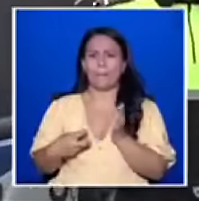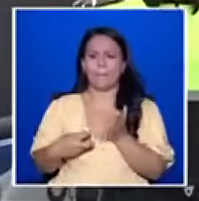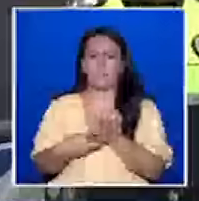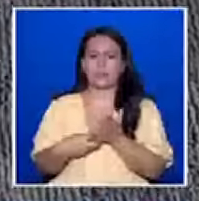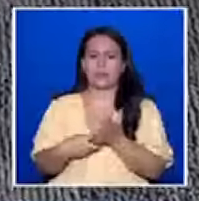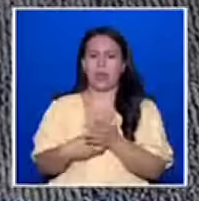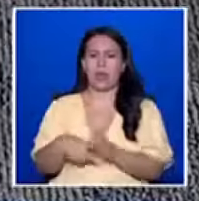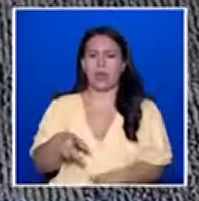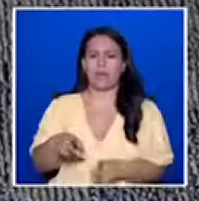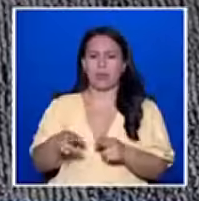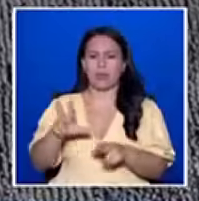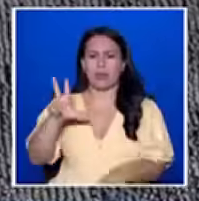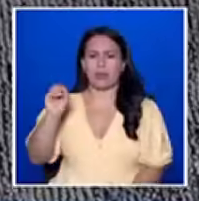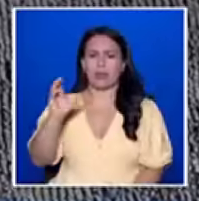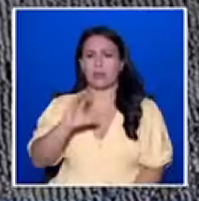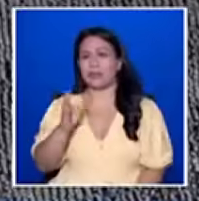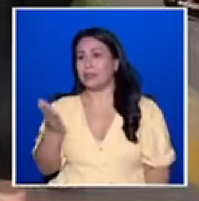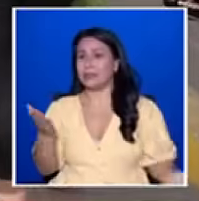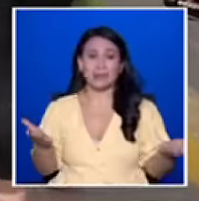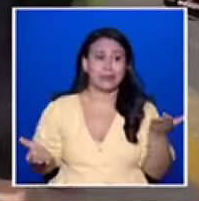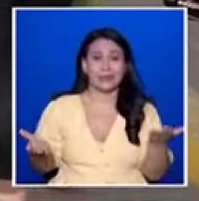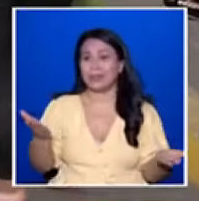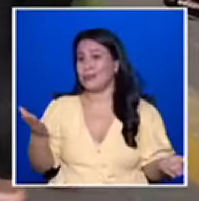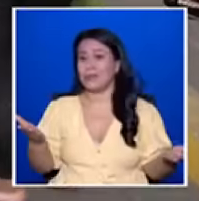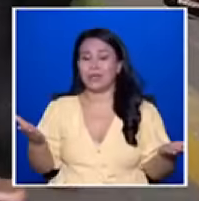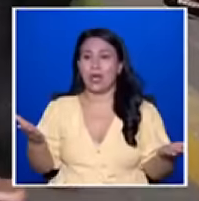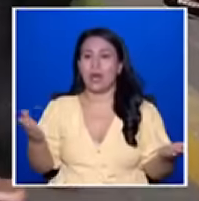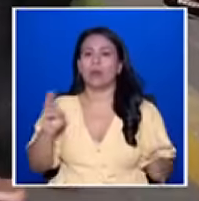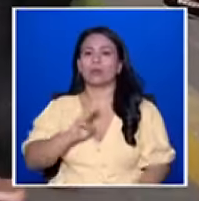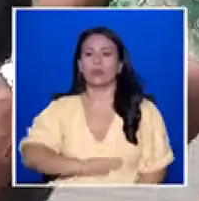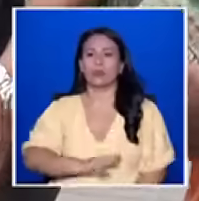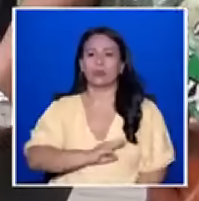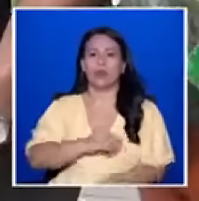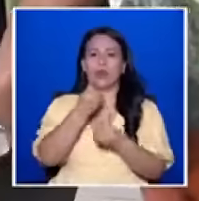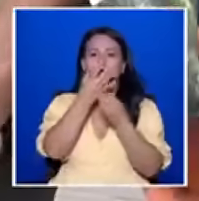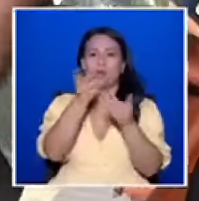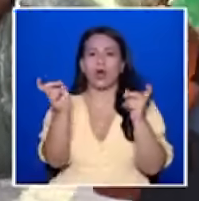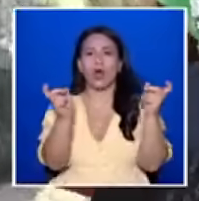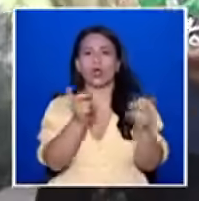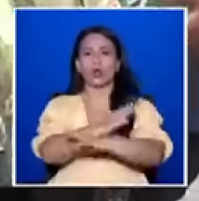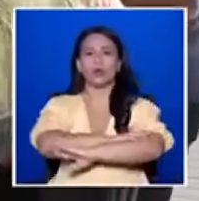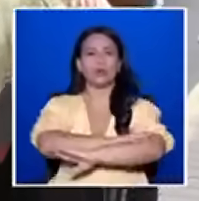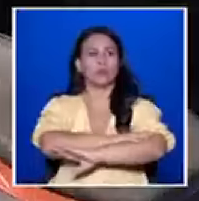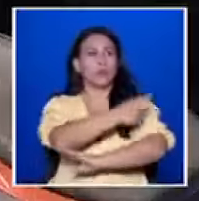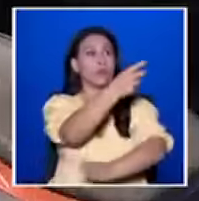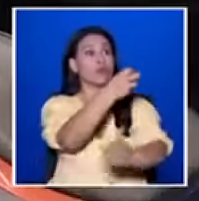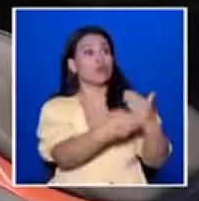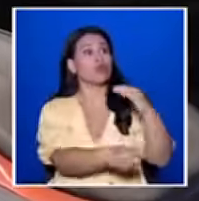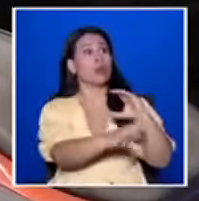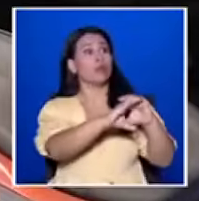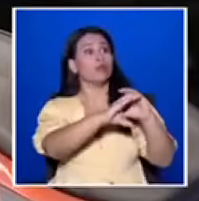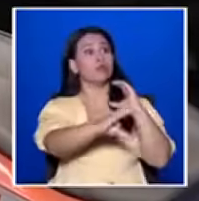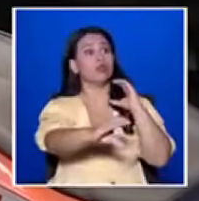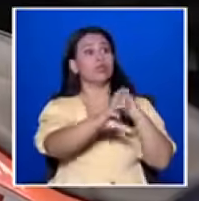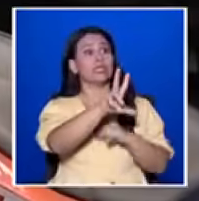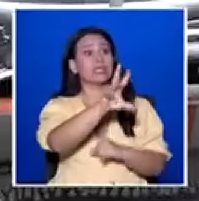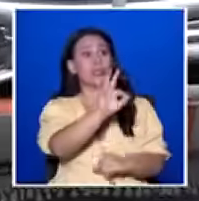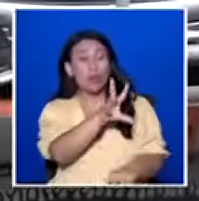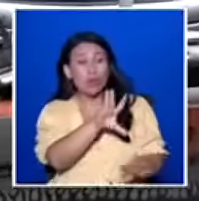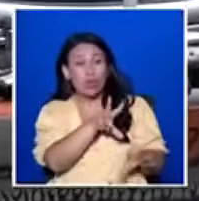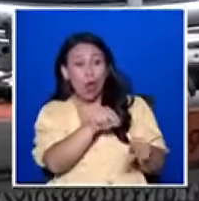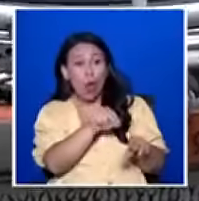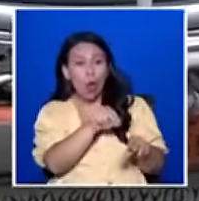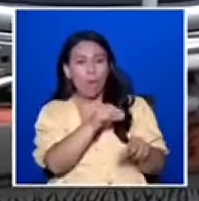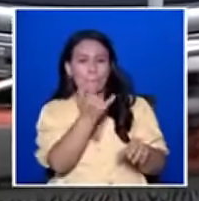bus, el cual se mantiene en 30 centavos, por lo que desde el municipio se anuncian controles y sanciones a las operadoras de buses que no acaten